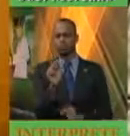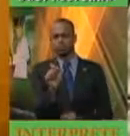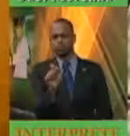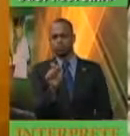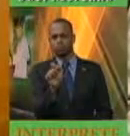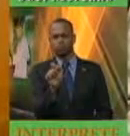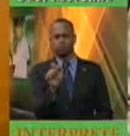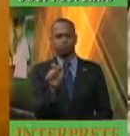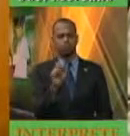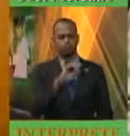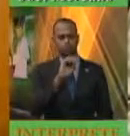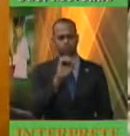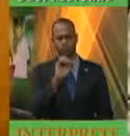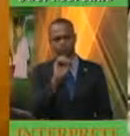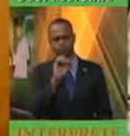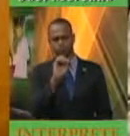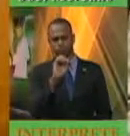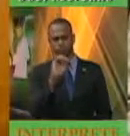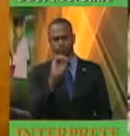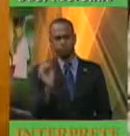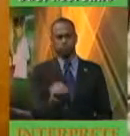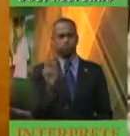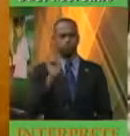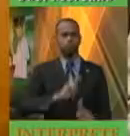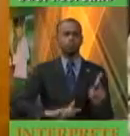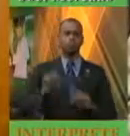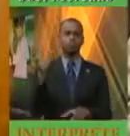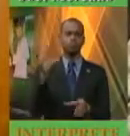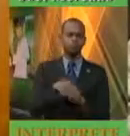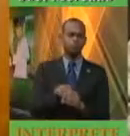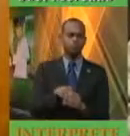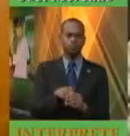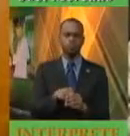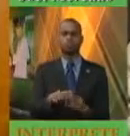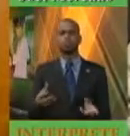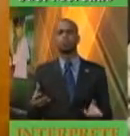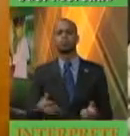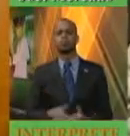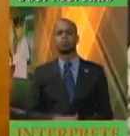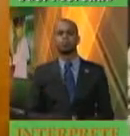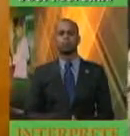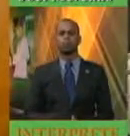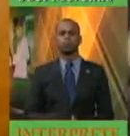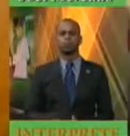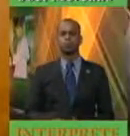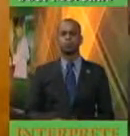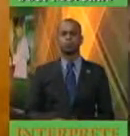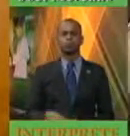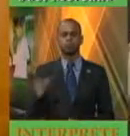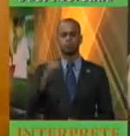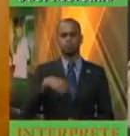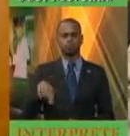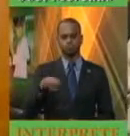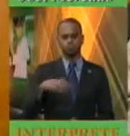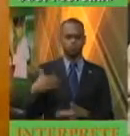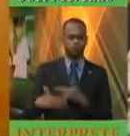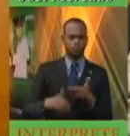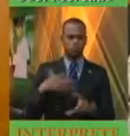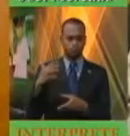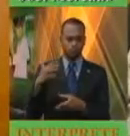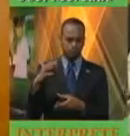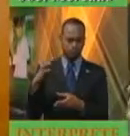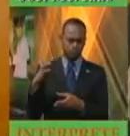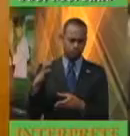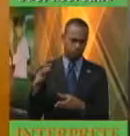10% y pico de la población en discapacidad participe en todos los procesos, no solamente los procesos